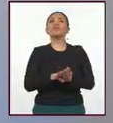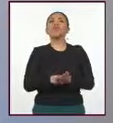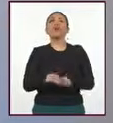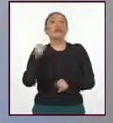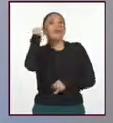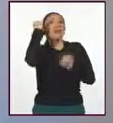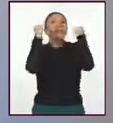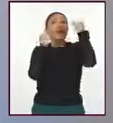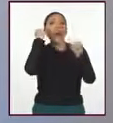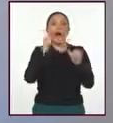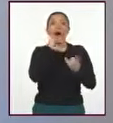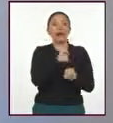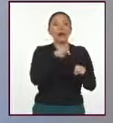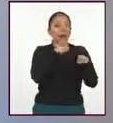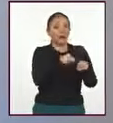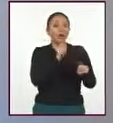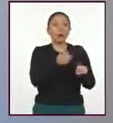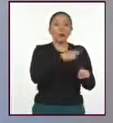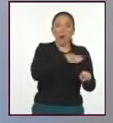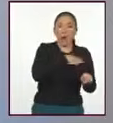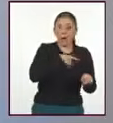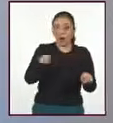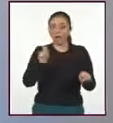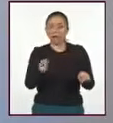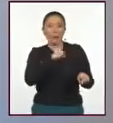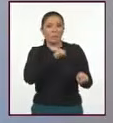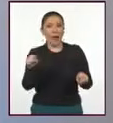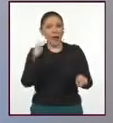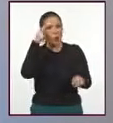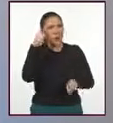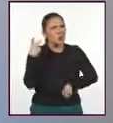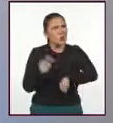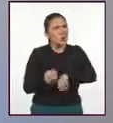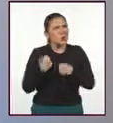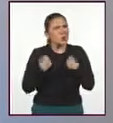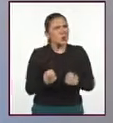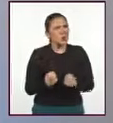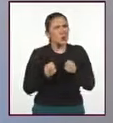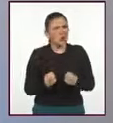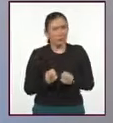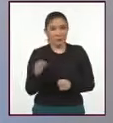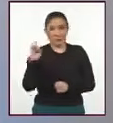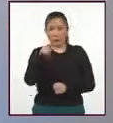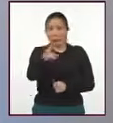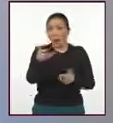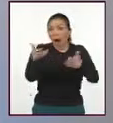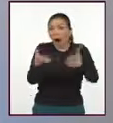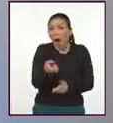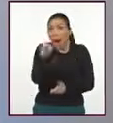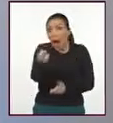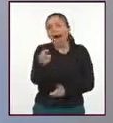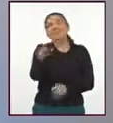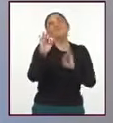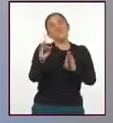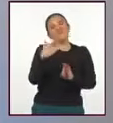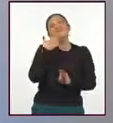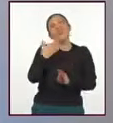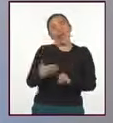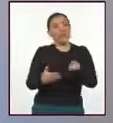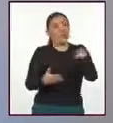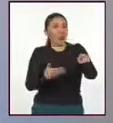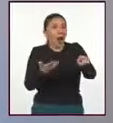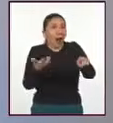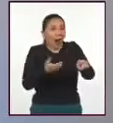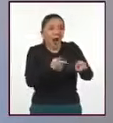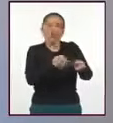lo malo de una manera muy rigurosa, en lo cual es como de, si haces esto, eres bueno, si haces esto otro,